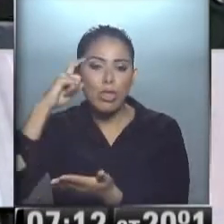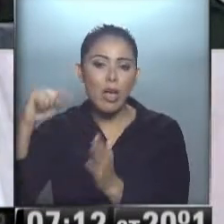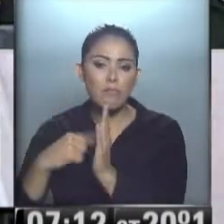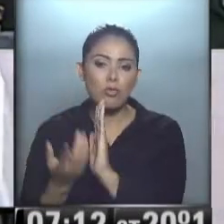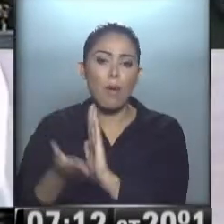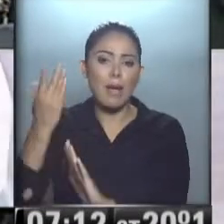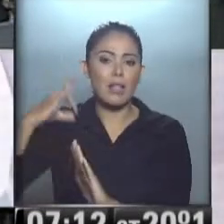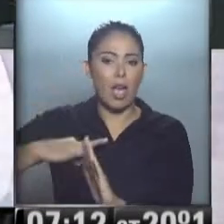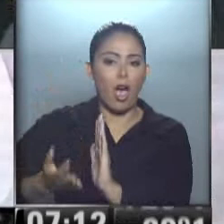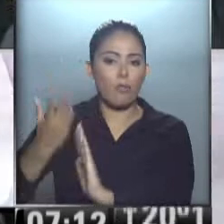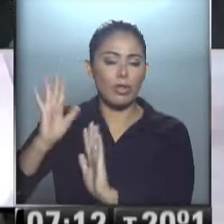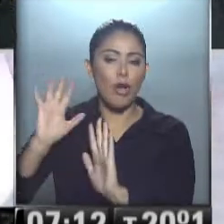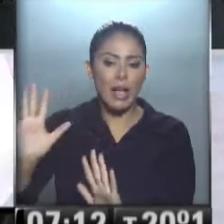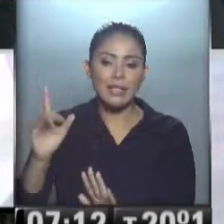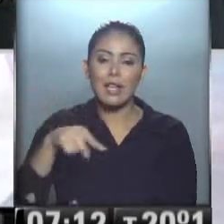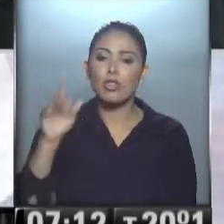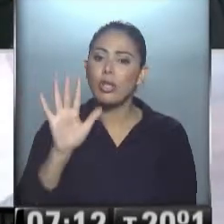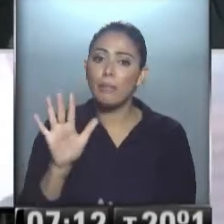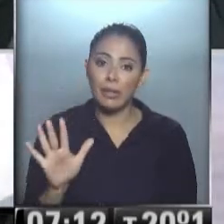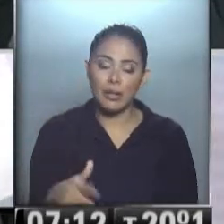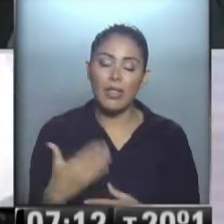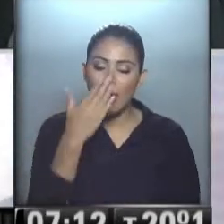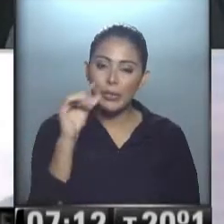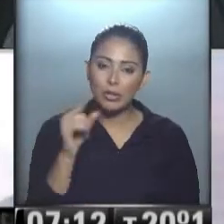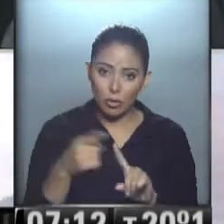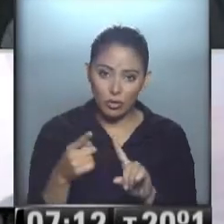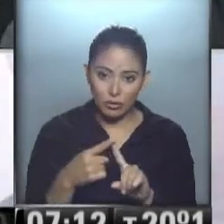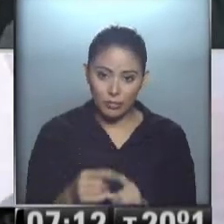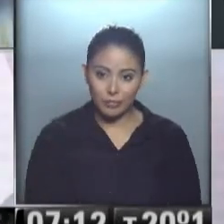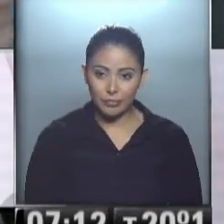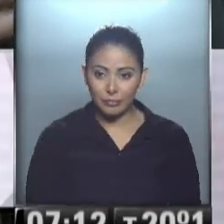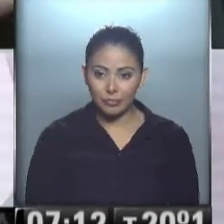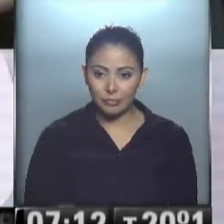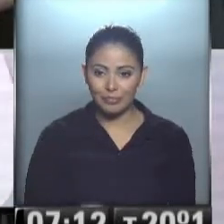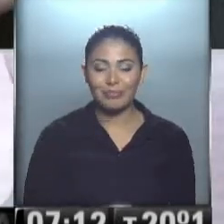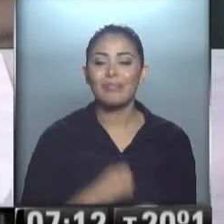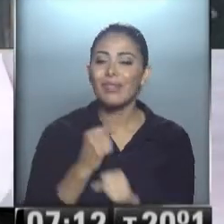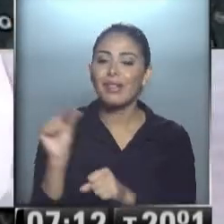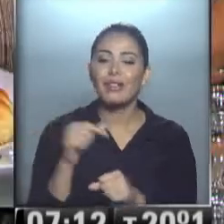decida es la oferta superadora que están esperando volvemos en un rato hasta luego hasta luego